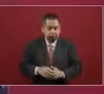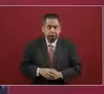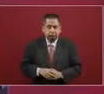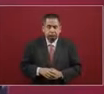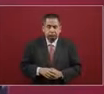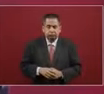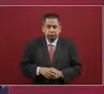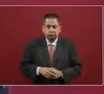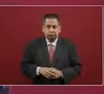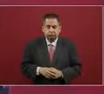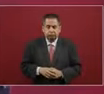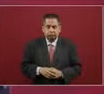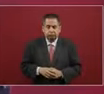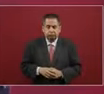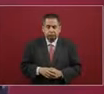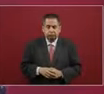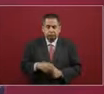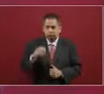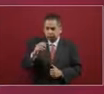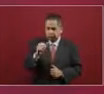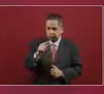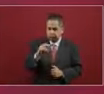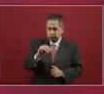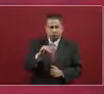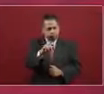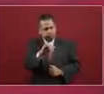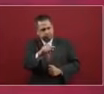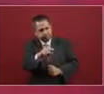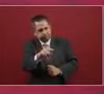Antonio Zorrilla. Sí,